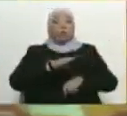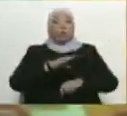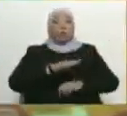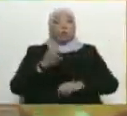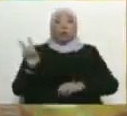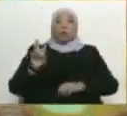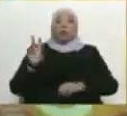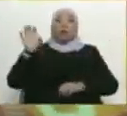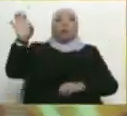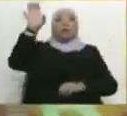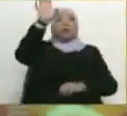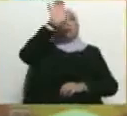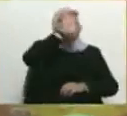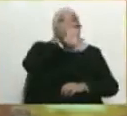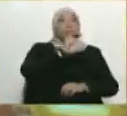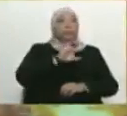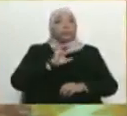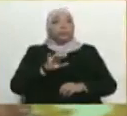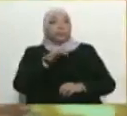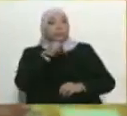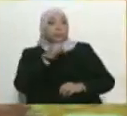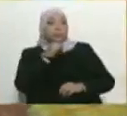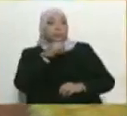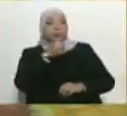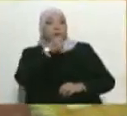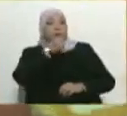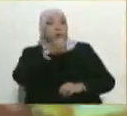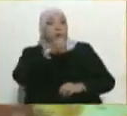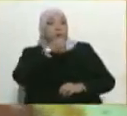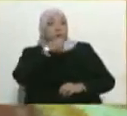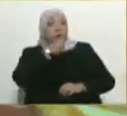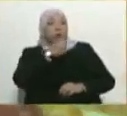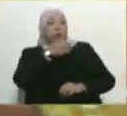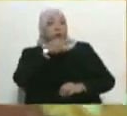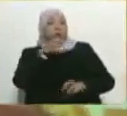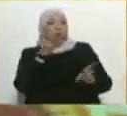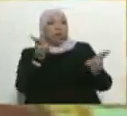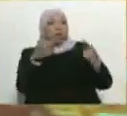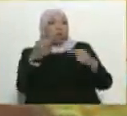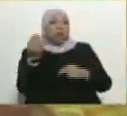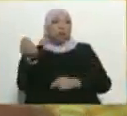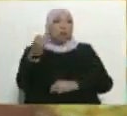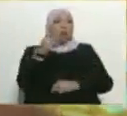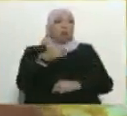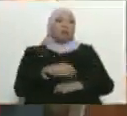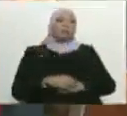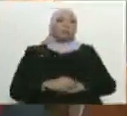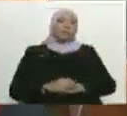el Extranjero. Mariana Mata Dugarte se encuentra en el lugar y nos amplía.